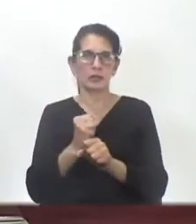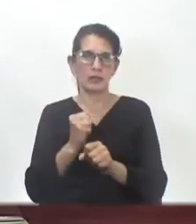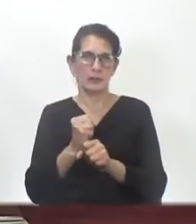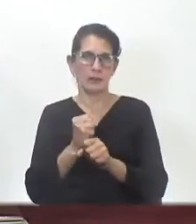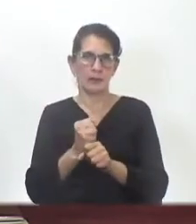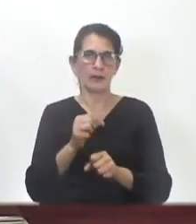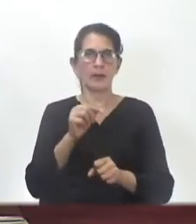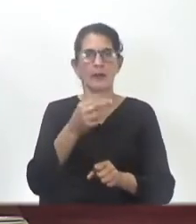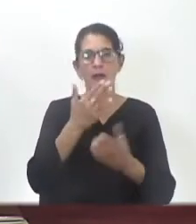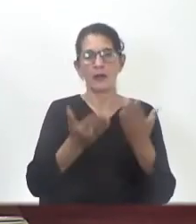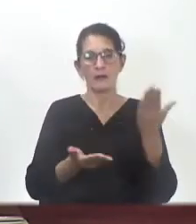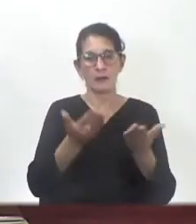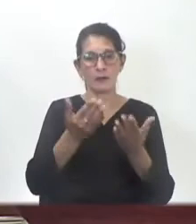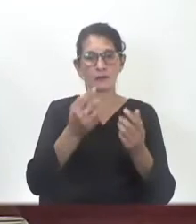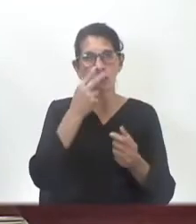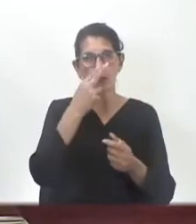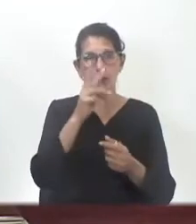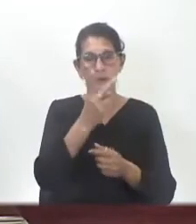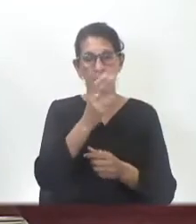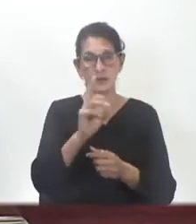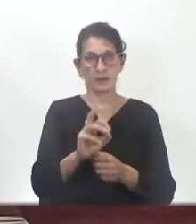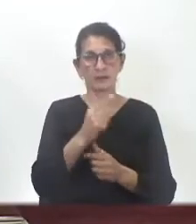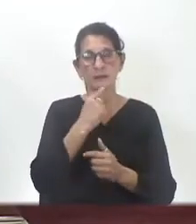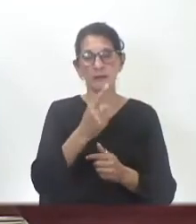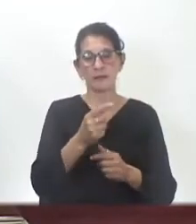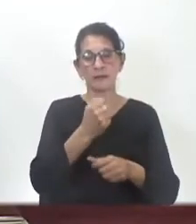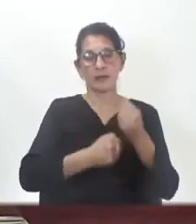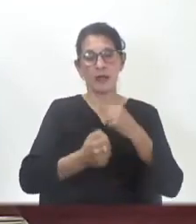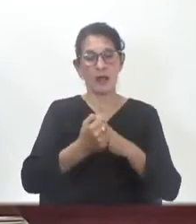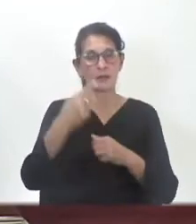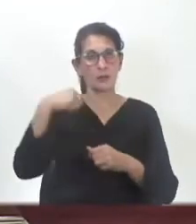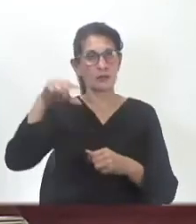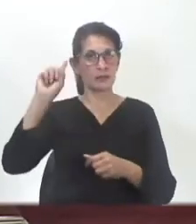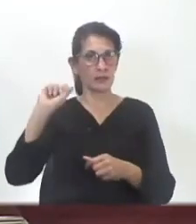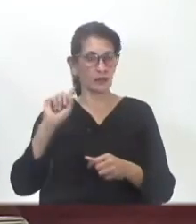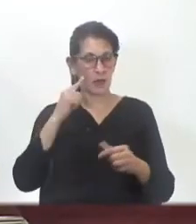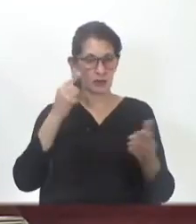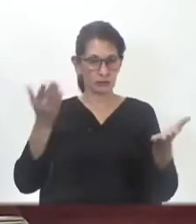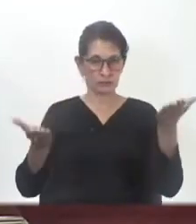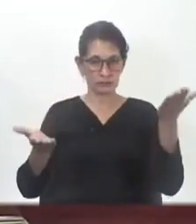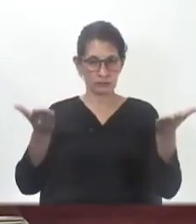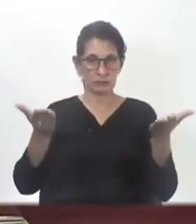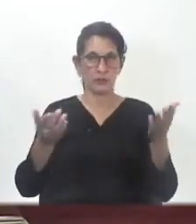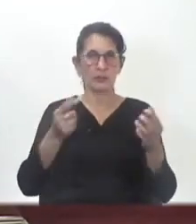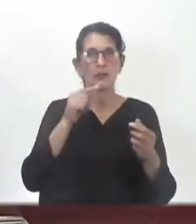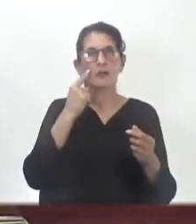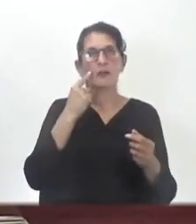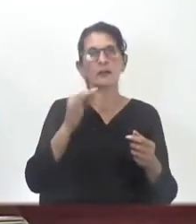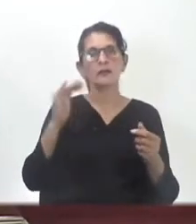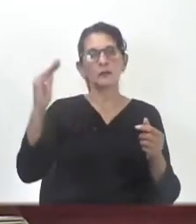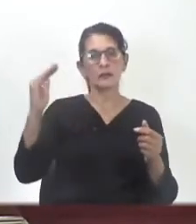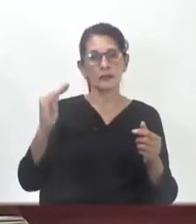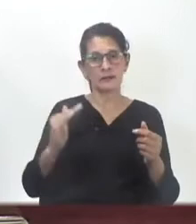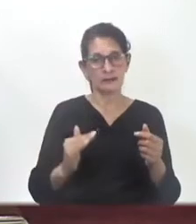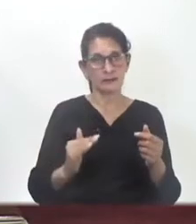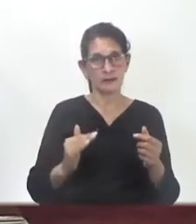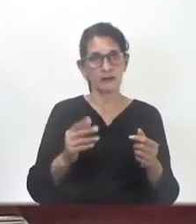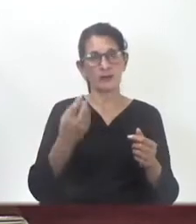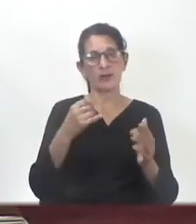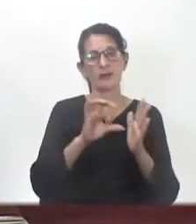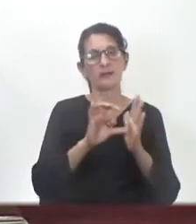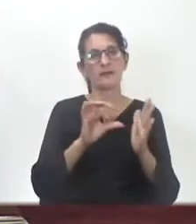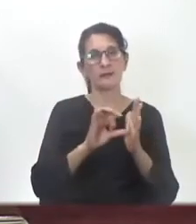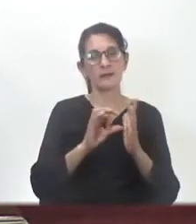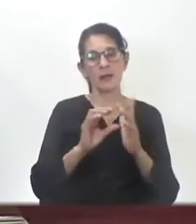valoración del 2020 marcó, en respecto al año anterior, un descenso del peso de los lugares del sistema donde se